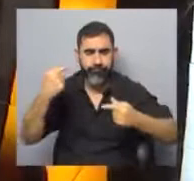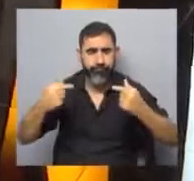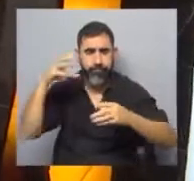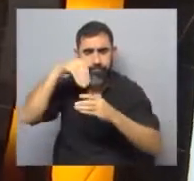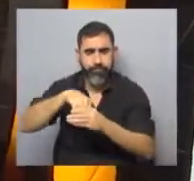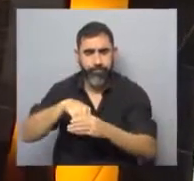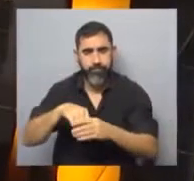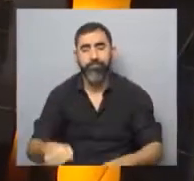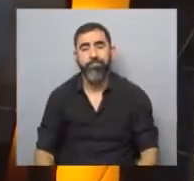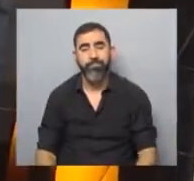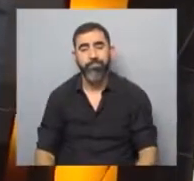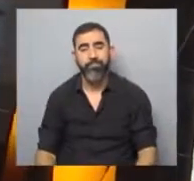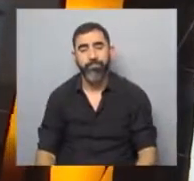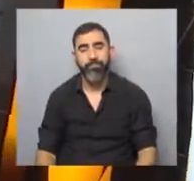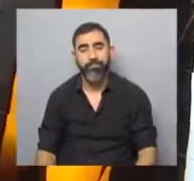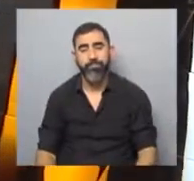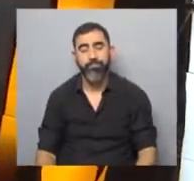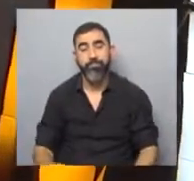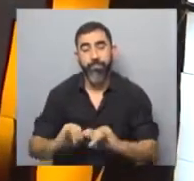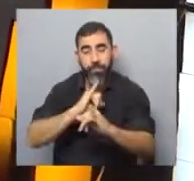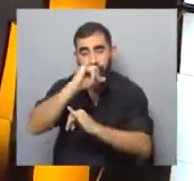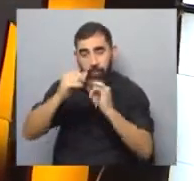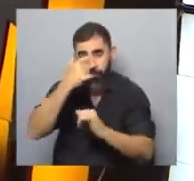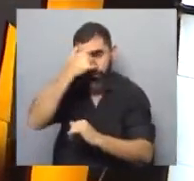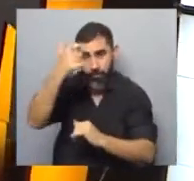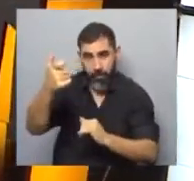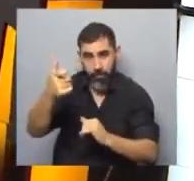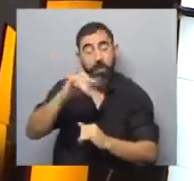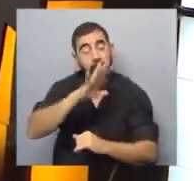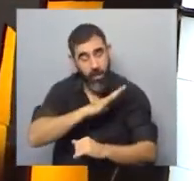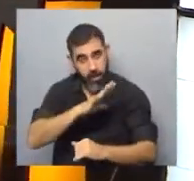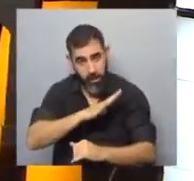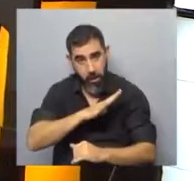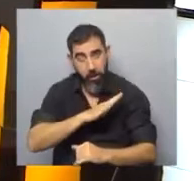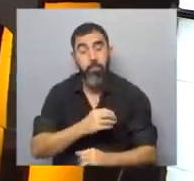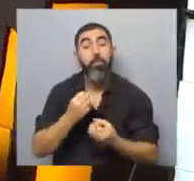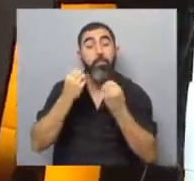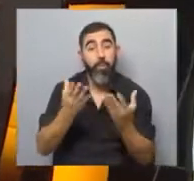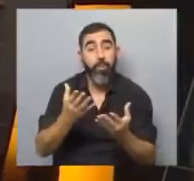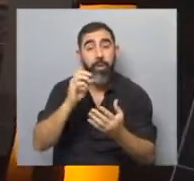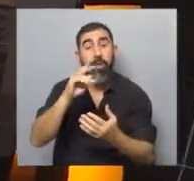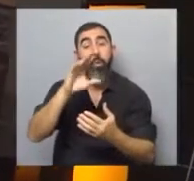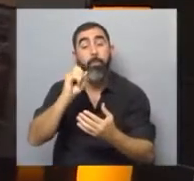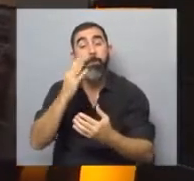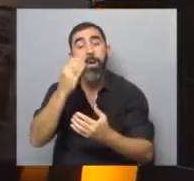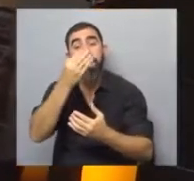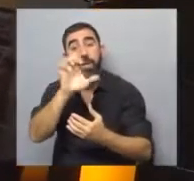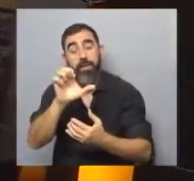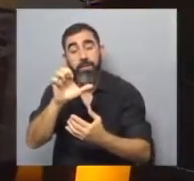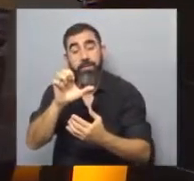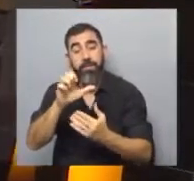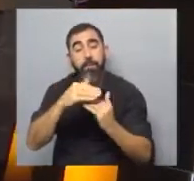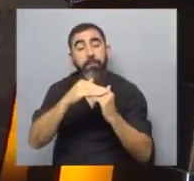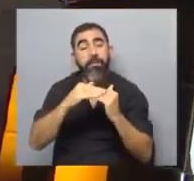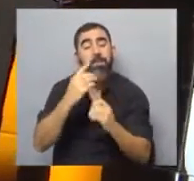él. Tú hablaste de información científica, la cual tienen, porque los geoparques mundiales de UNESCO se basan en